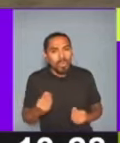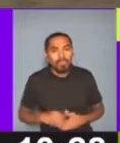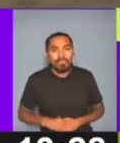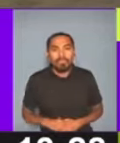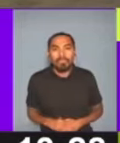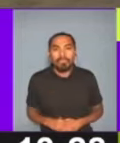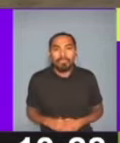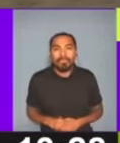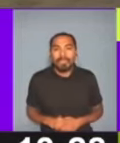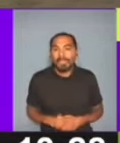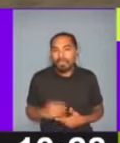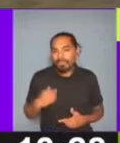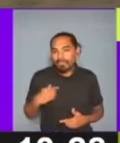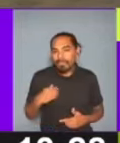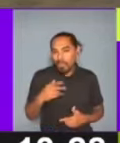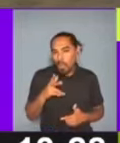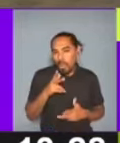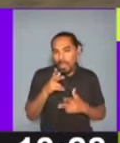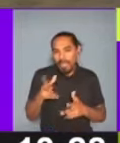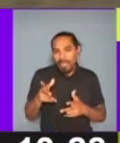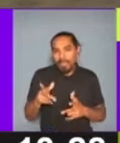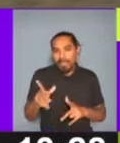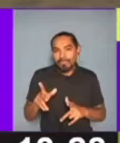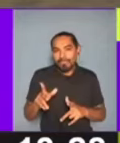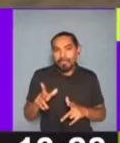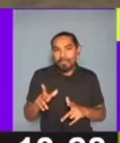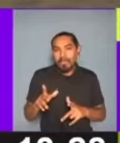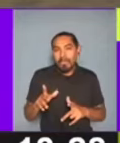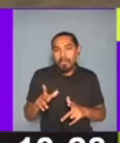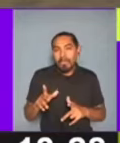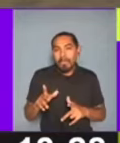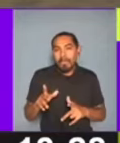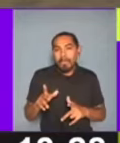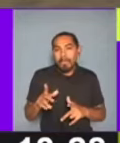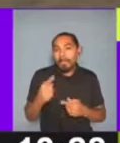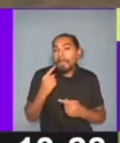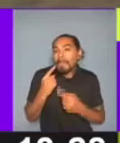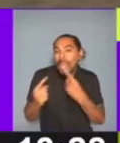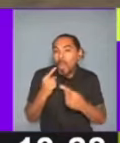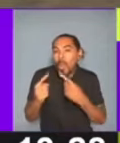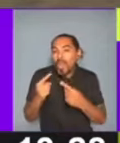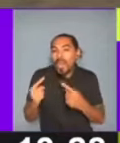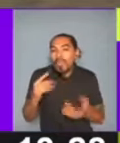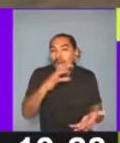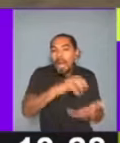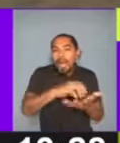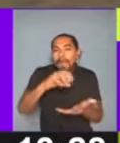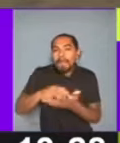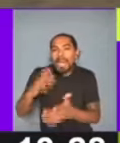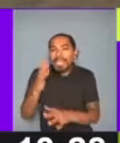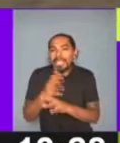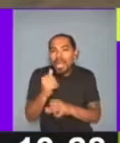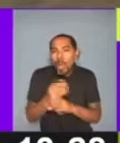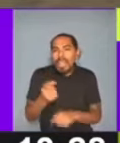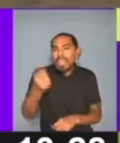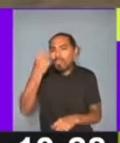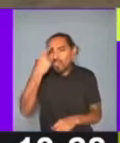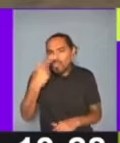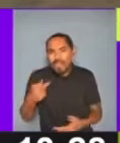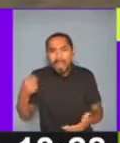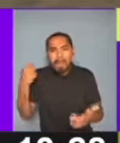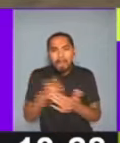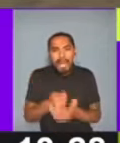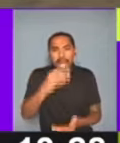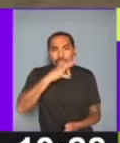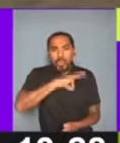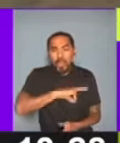Directamente, Mariana, te puedo asegurar que no. Nosotros chequeamos con una fuente, sí. Preguntamos si es que hubo algún pago, alguna novedad con respecto a